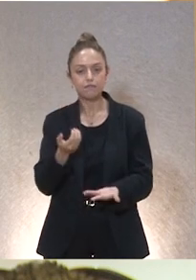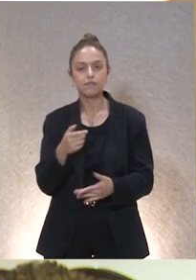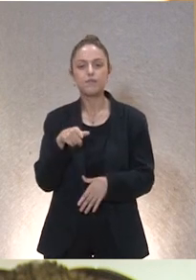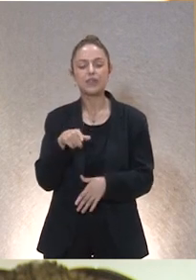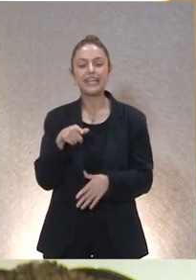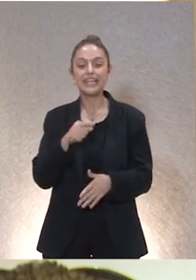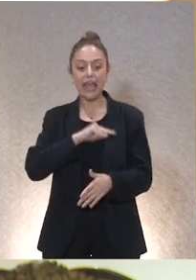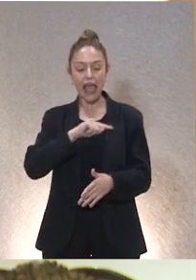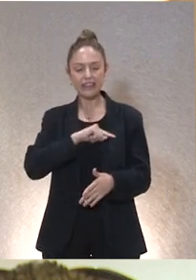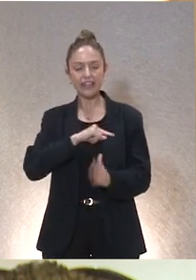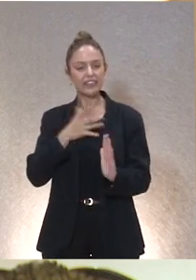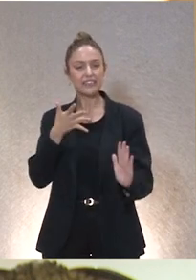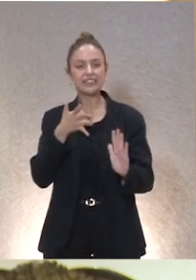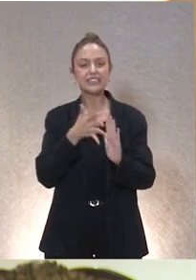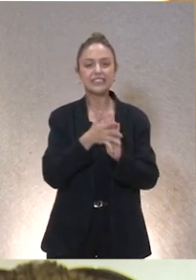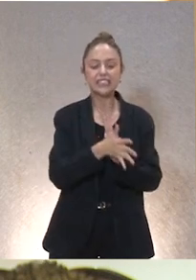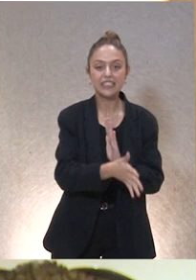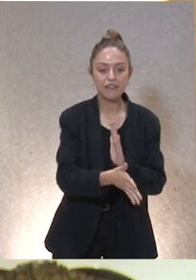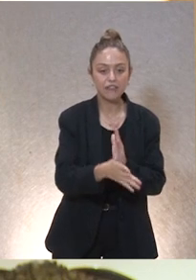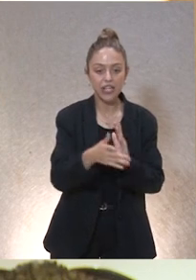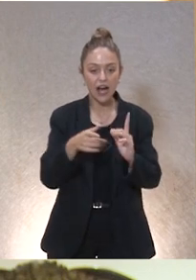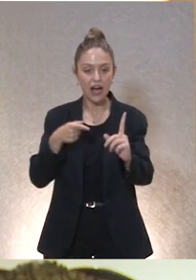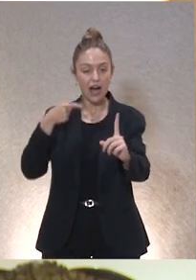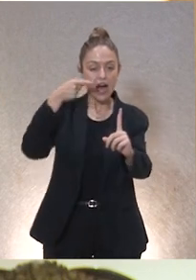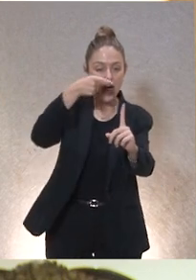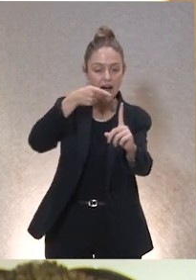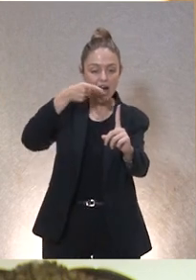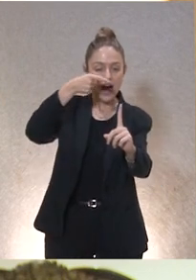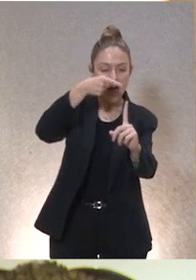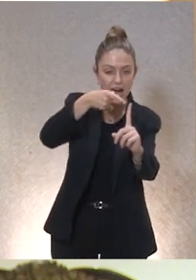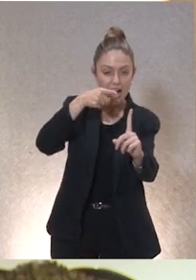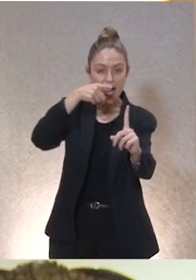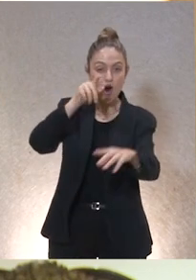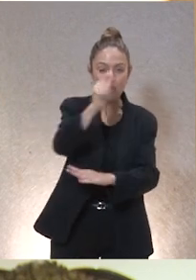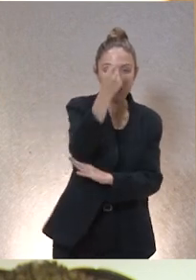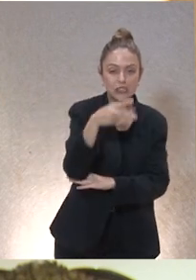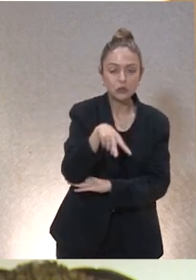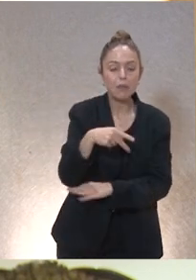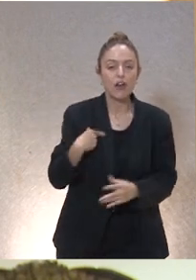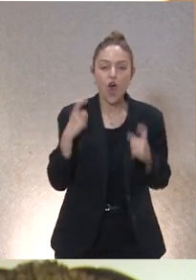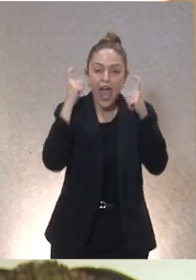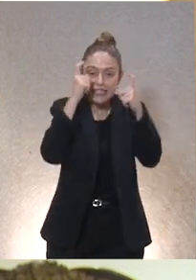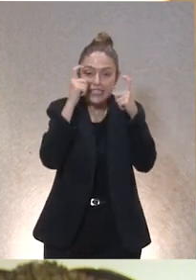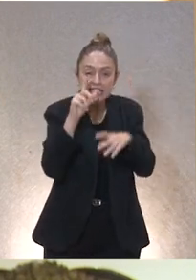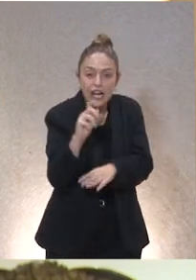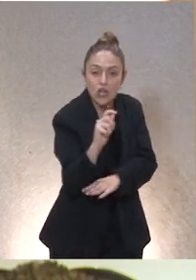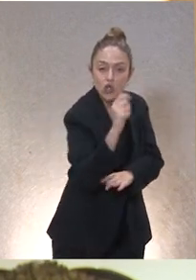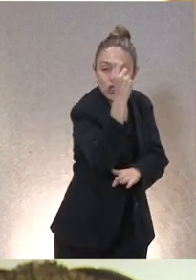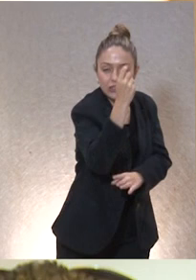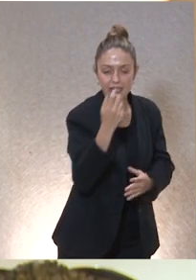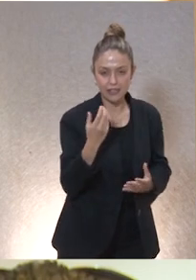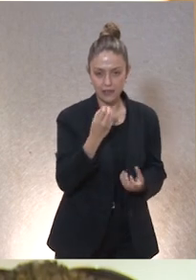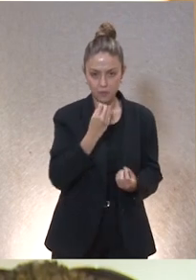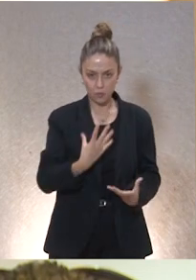ética es como esa utopía a la que nunca llegas pero que siempre es bueno tratar de alcanzarla aplicada al periodismo